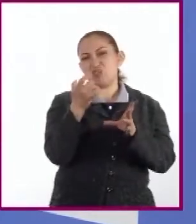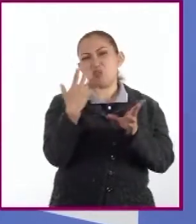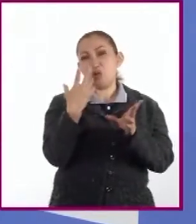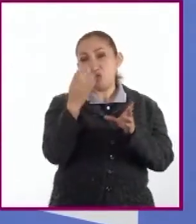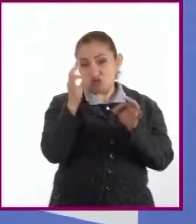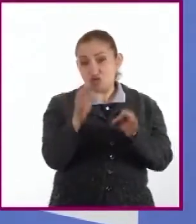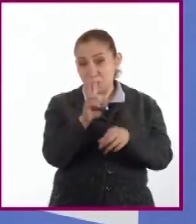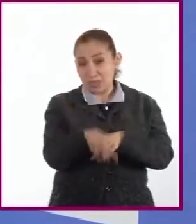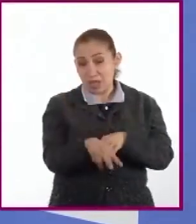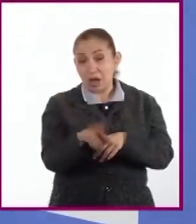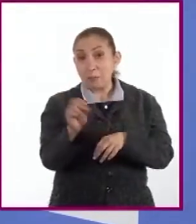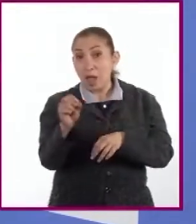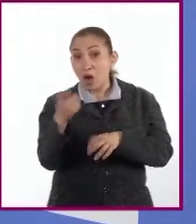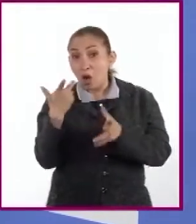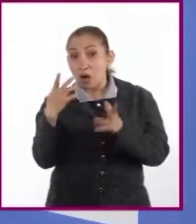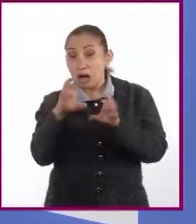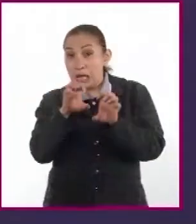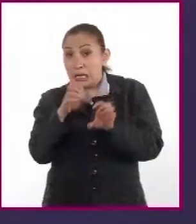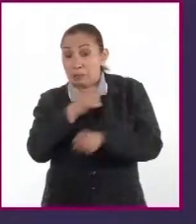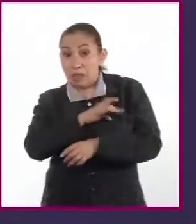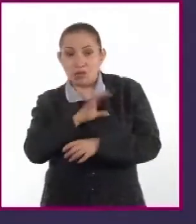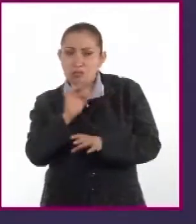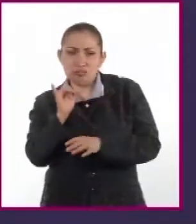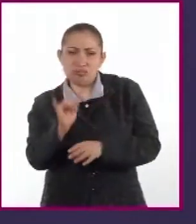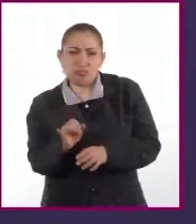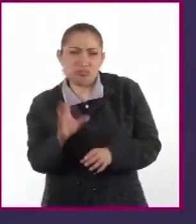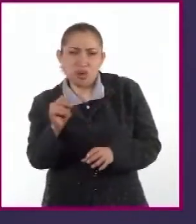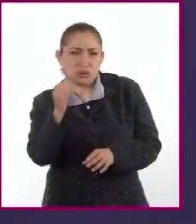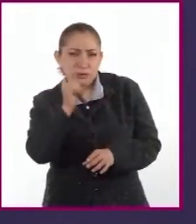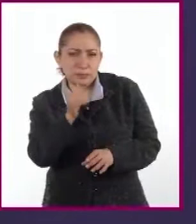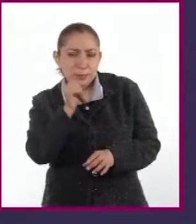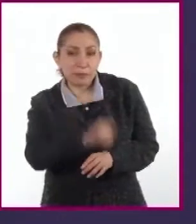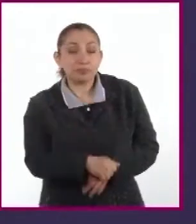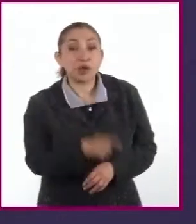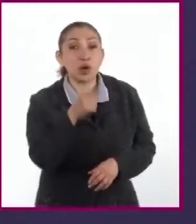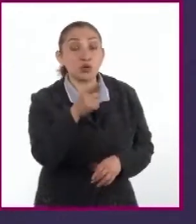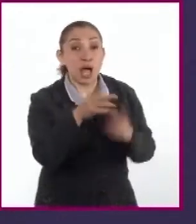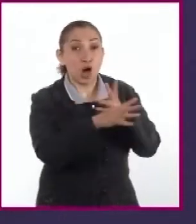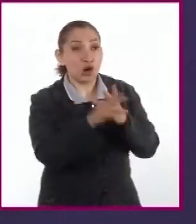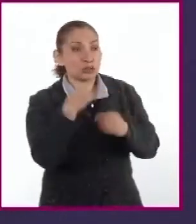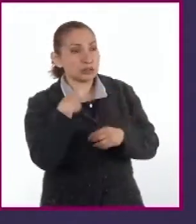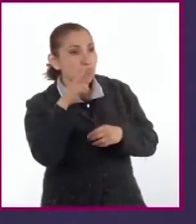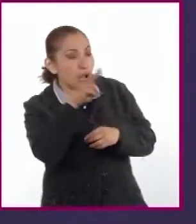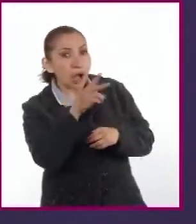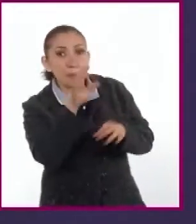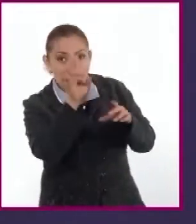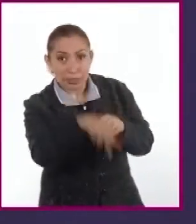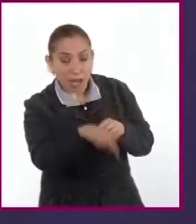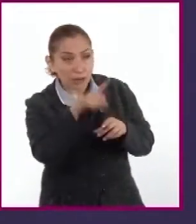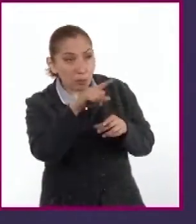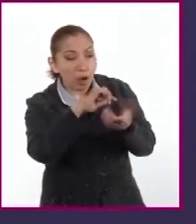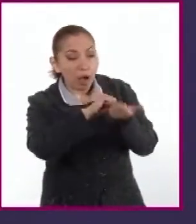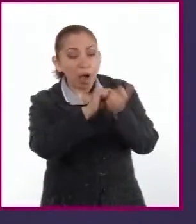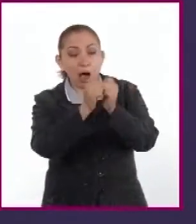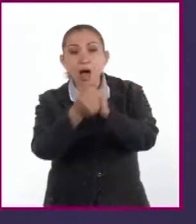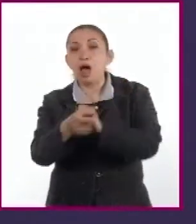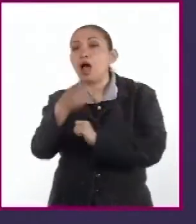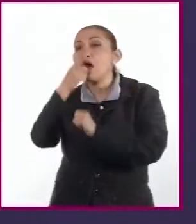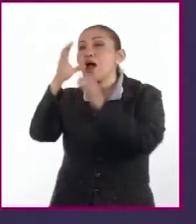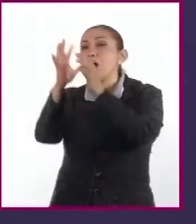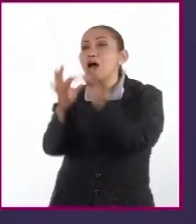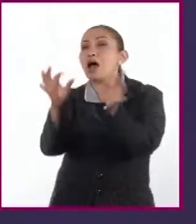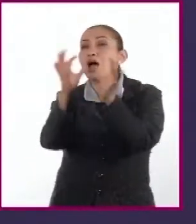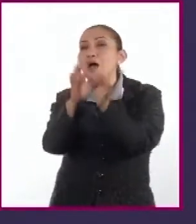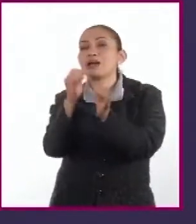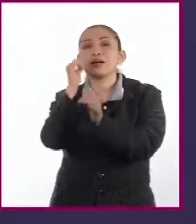no siempre son de terror. Cuando un hecho real, interesante o extraordinario es narrado a lo largo del tiempo,